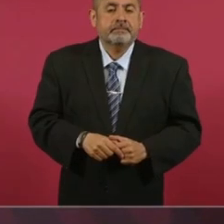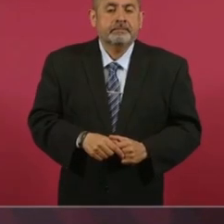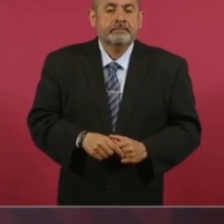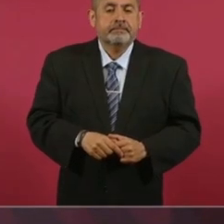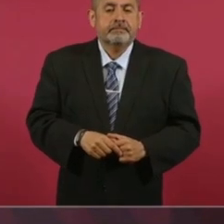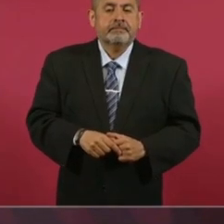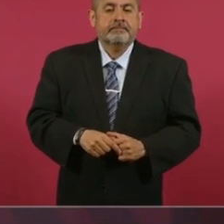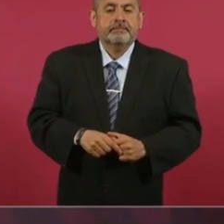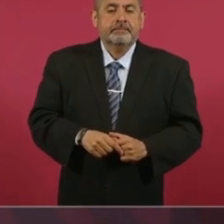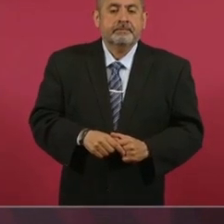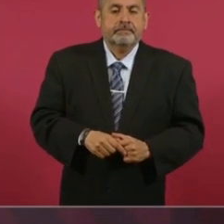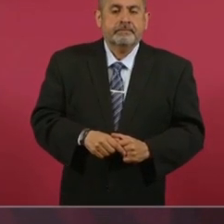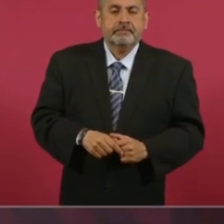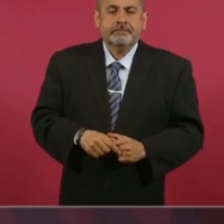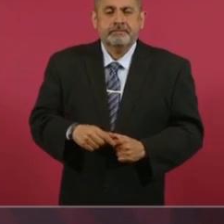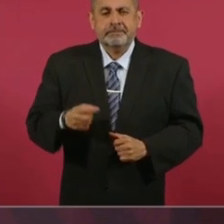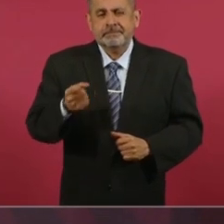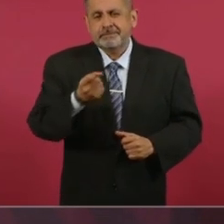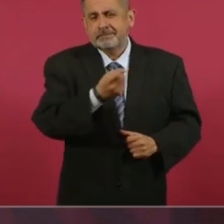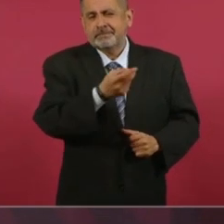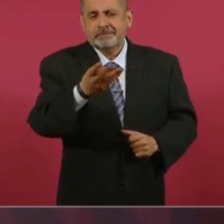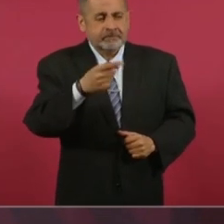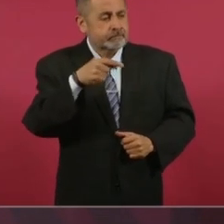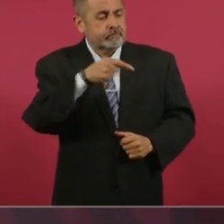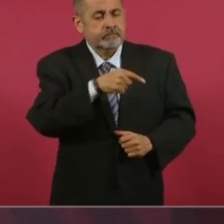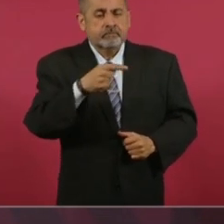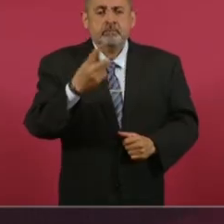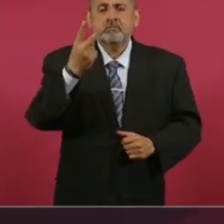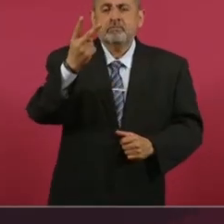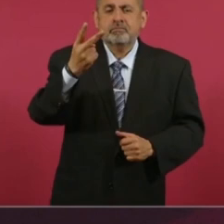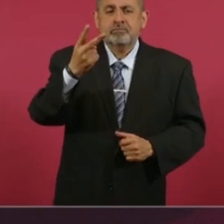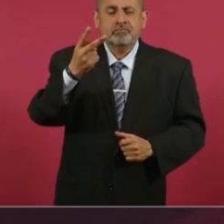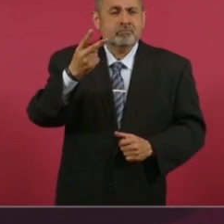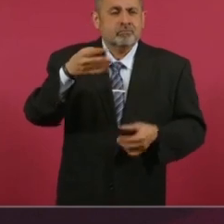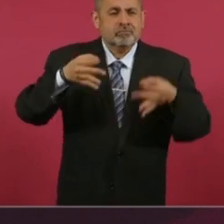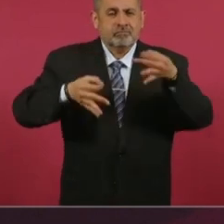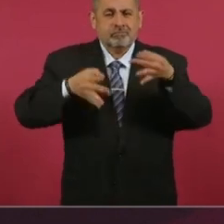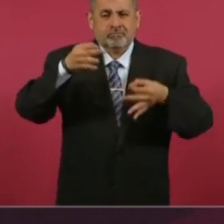se van a jubilar, creo que dos ministros o uno,